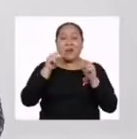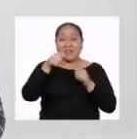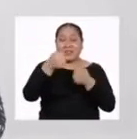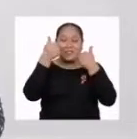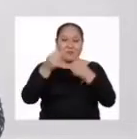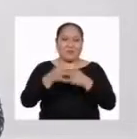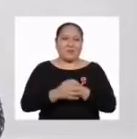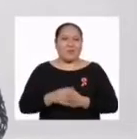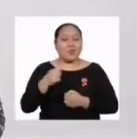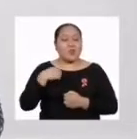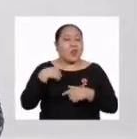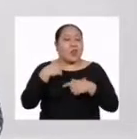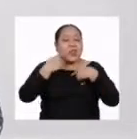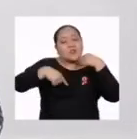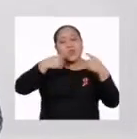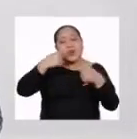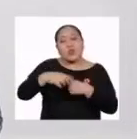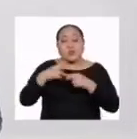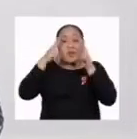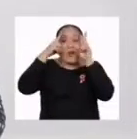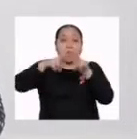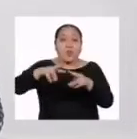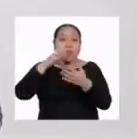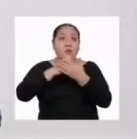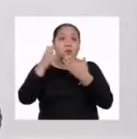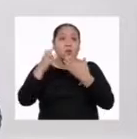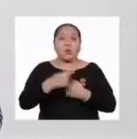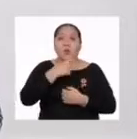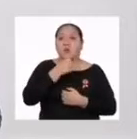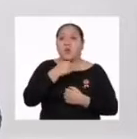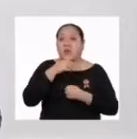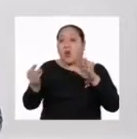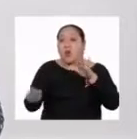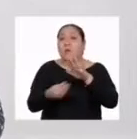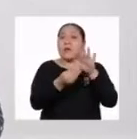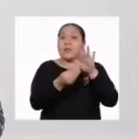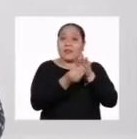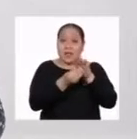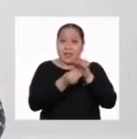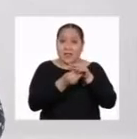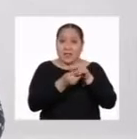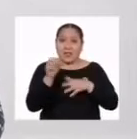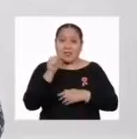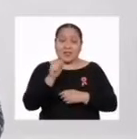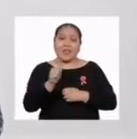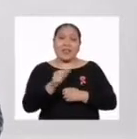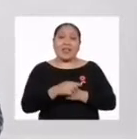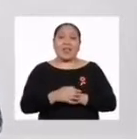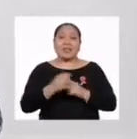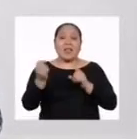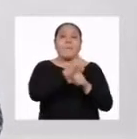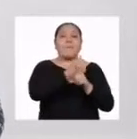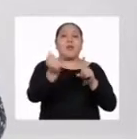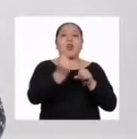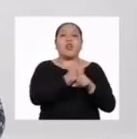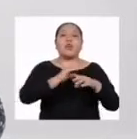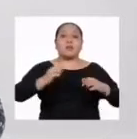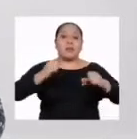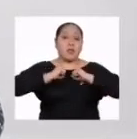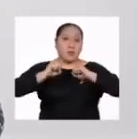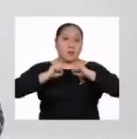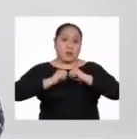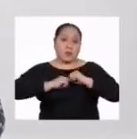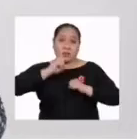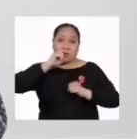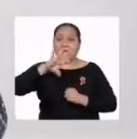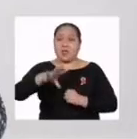bien. Les cuento que estaba viendo el programa y me gustaría agregar algo respecto a esta violencia deportiva de la que se